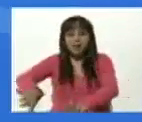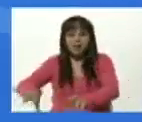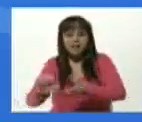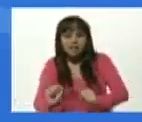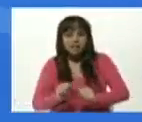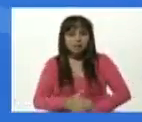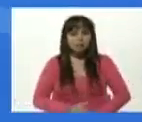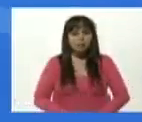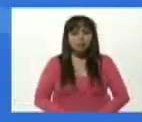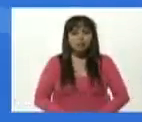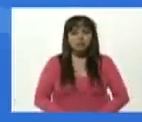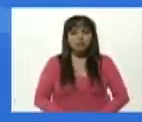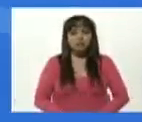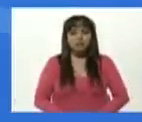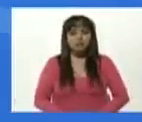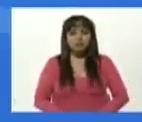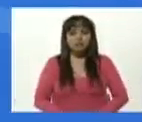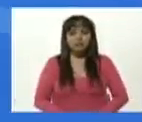depredador neoliberal.